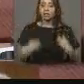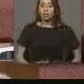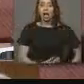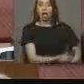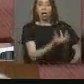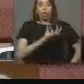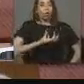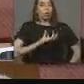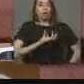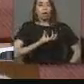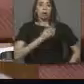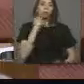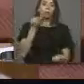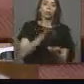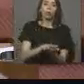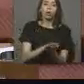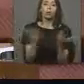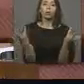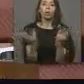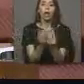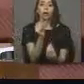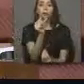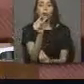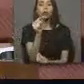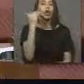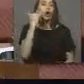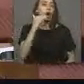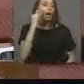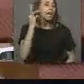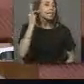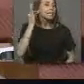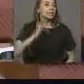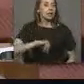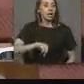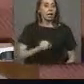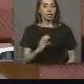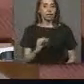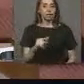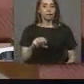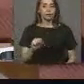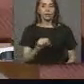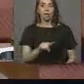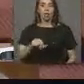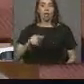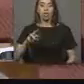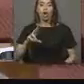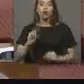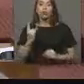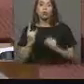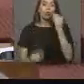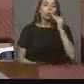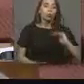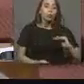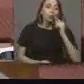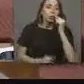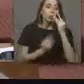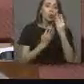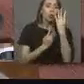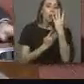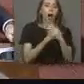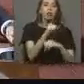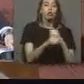de órganos, como lo fue el caso de la niña Jacinta Zañartu, o el del pequeño de 4 años, Leos